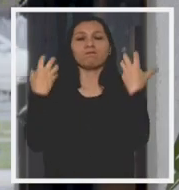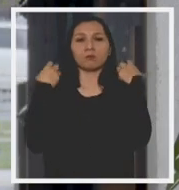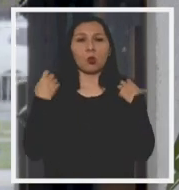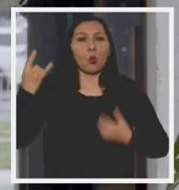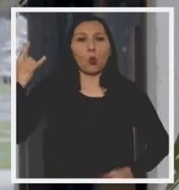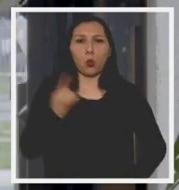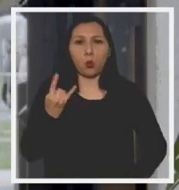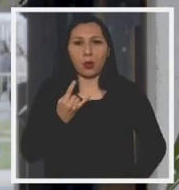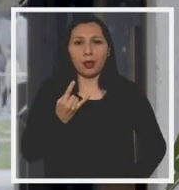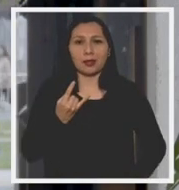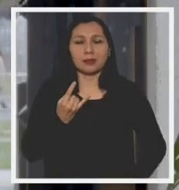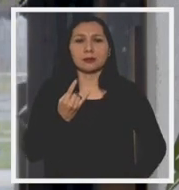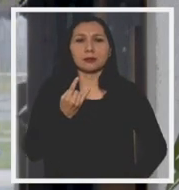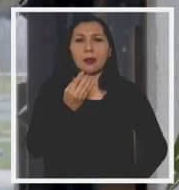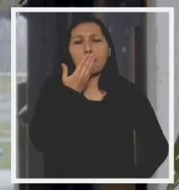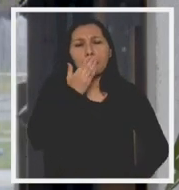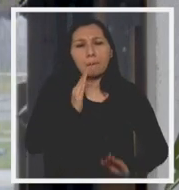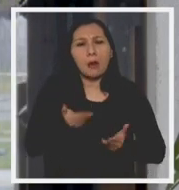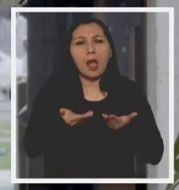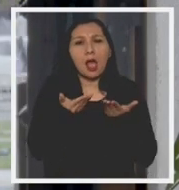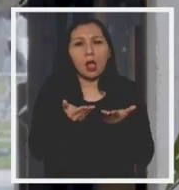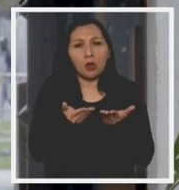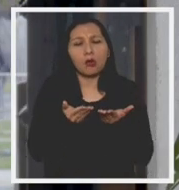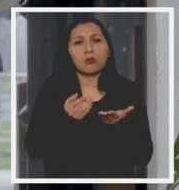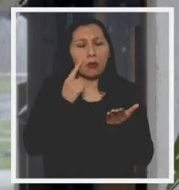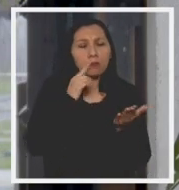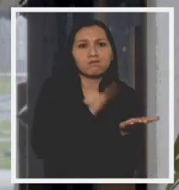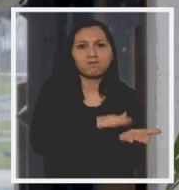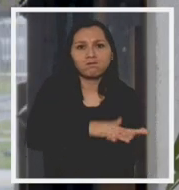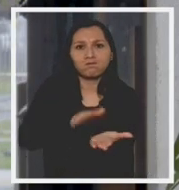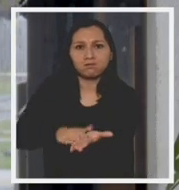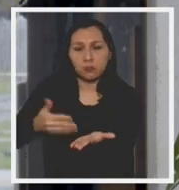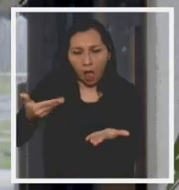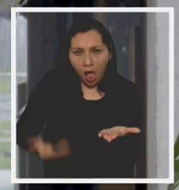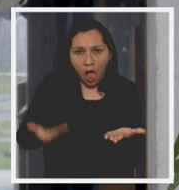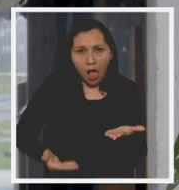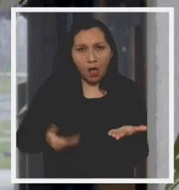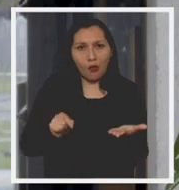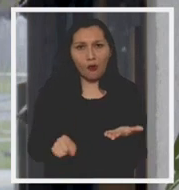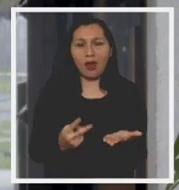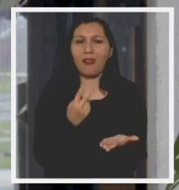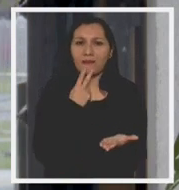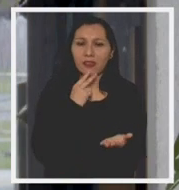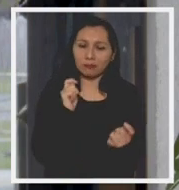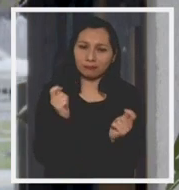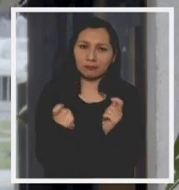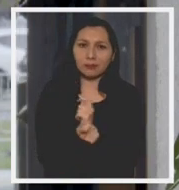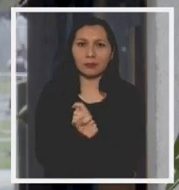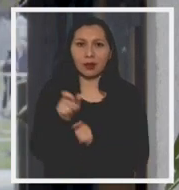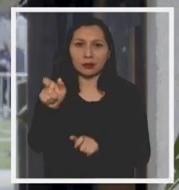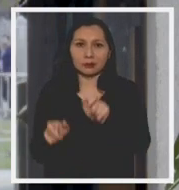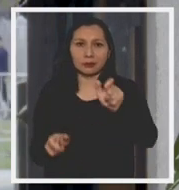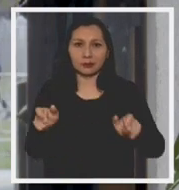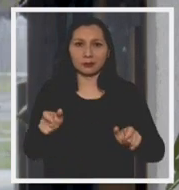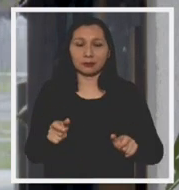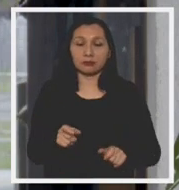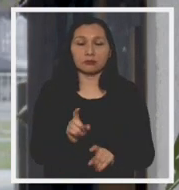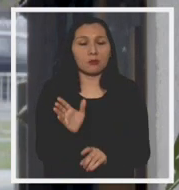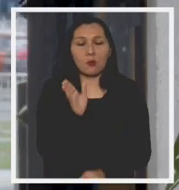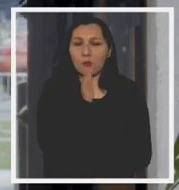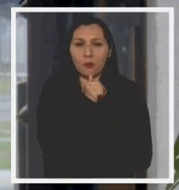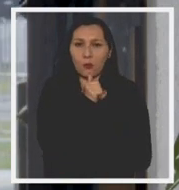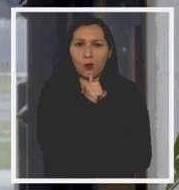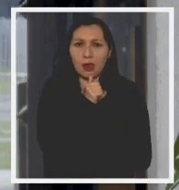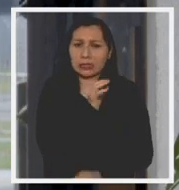de las urgencias, mejorando de manera palpable ya la vida de nuestros habitantes. No